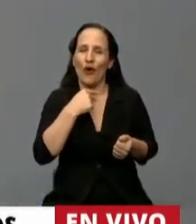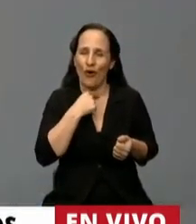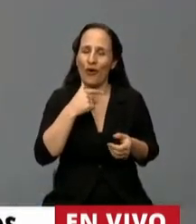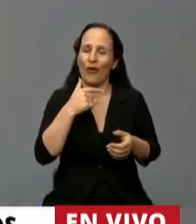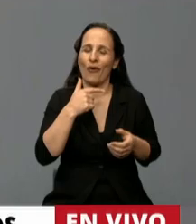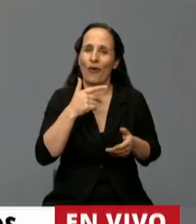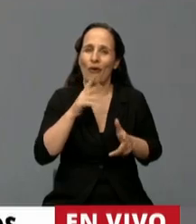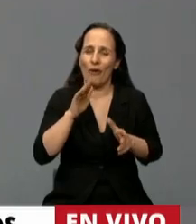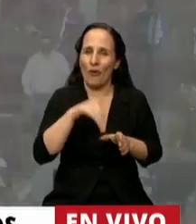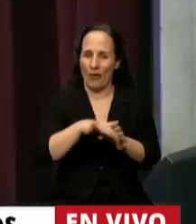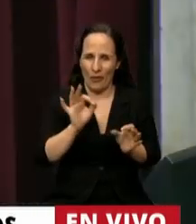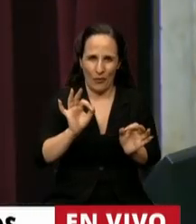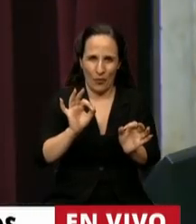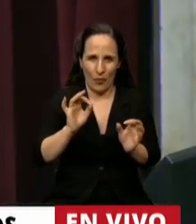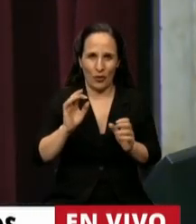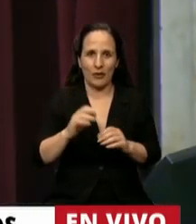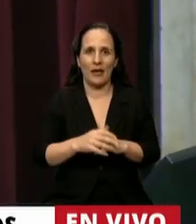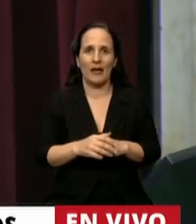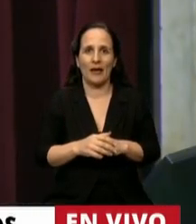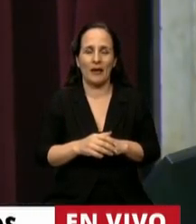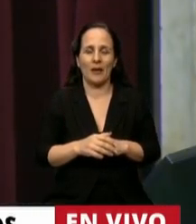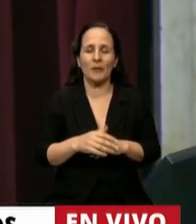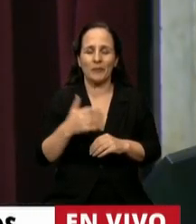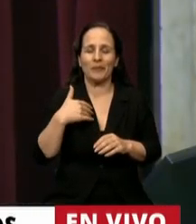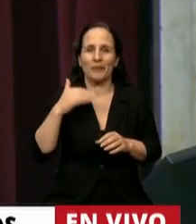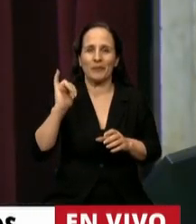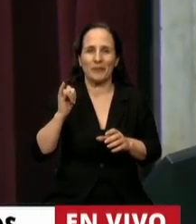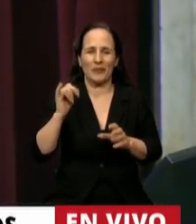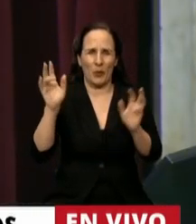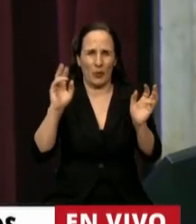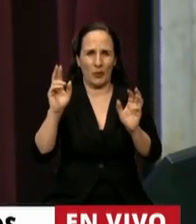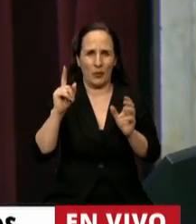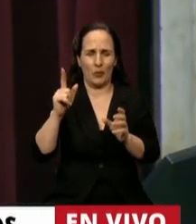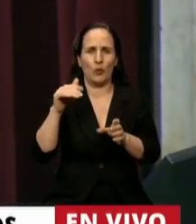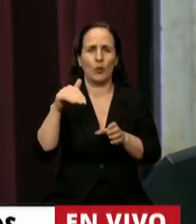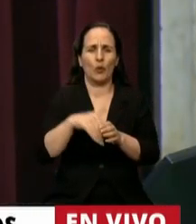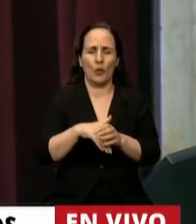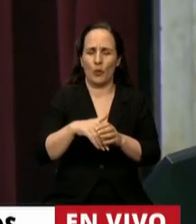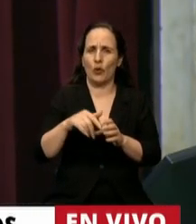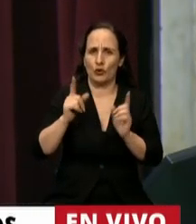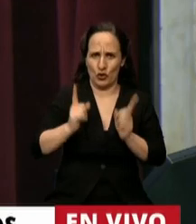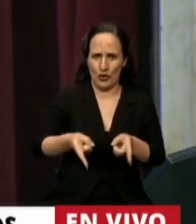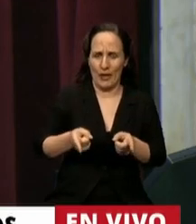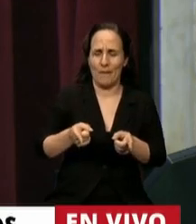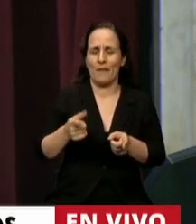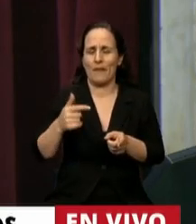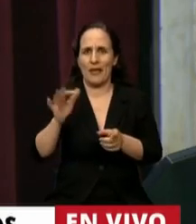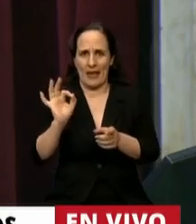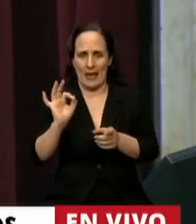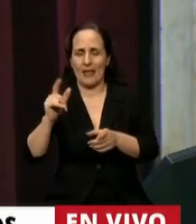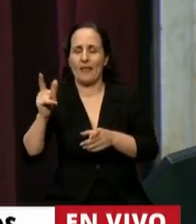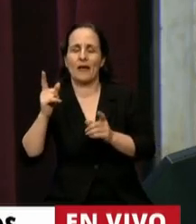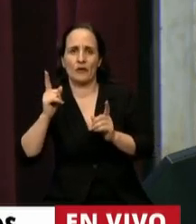se abstenía. Me abstengo, presidente. También me abstengo, presidente. Gracias.